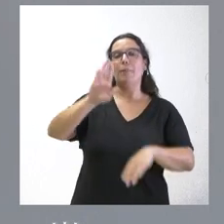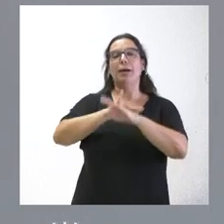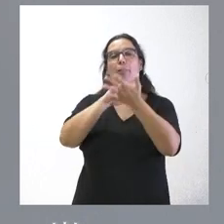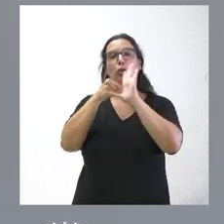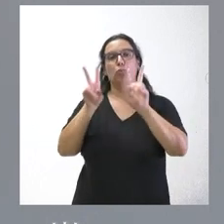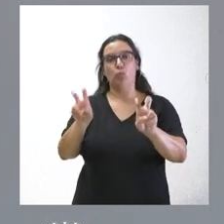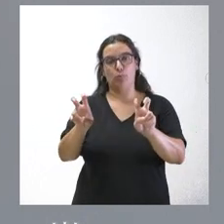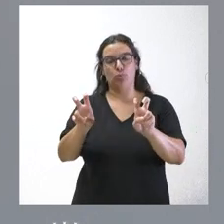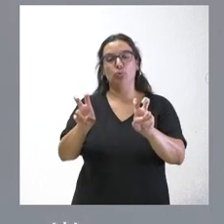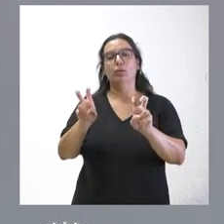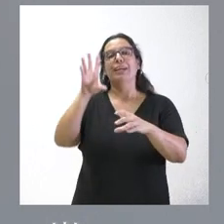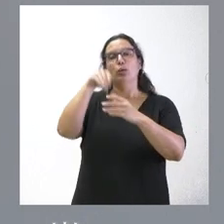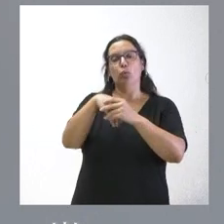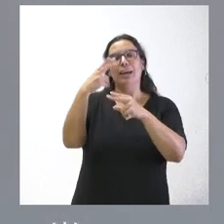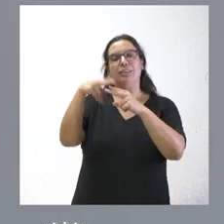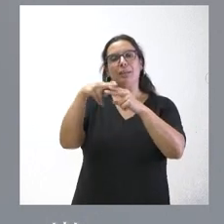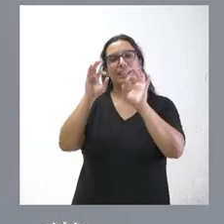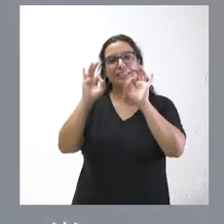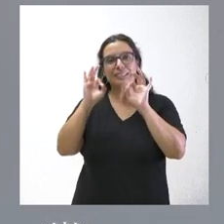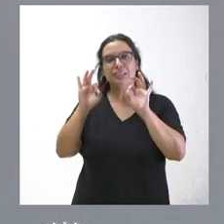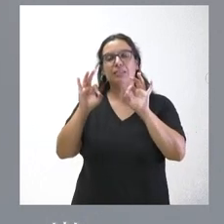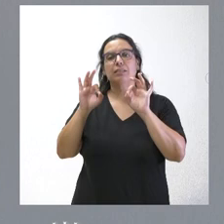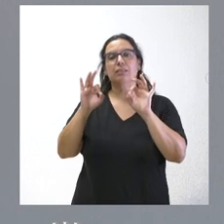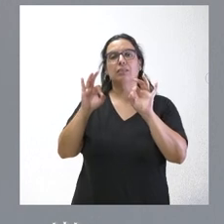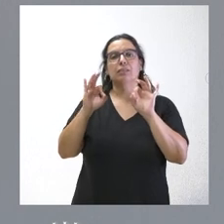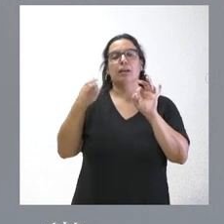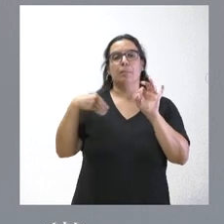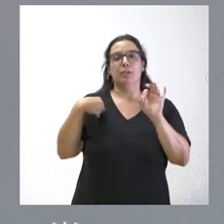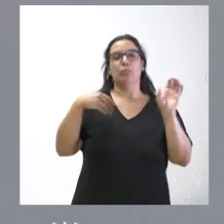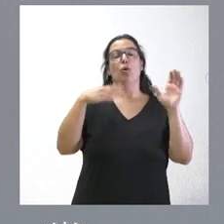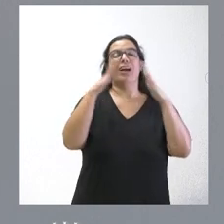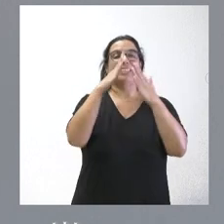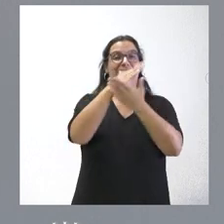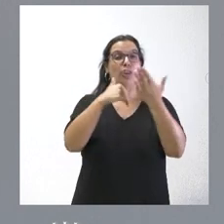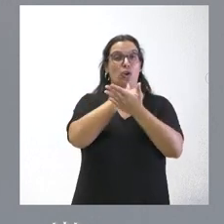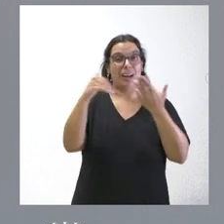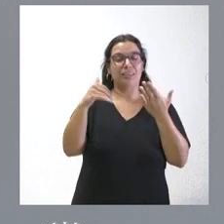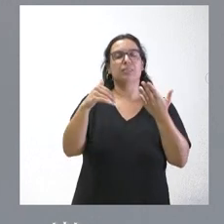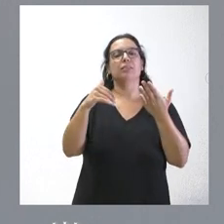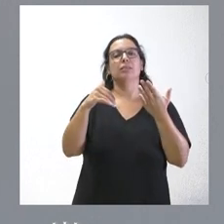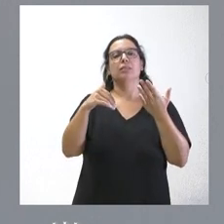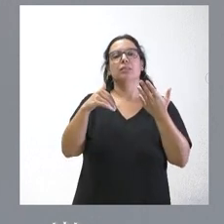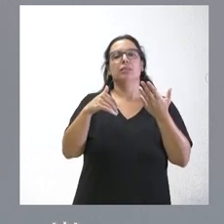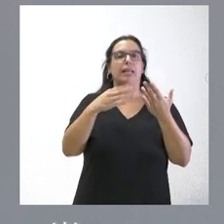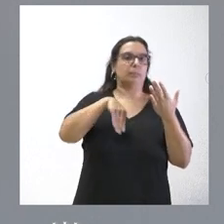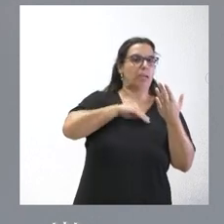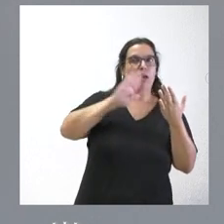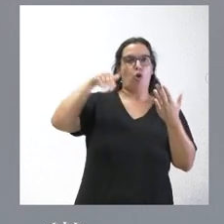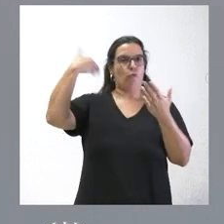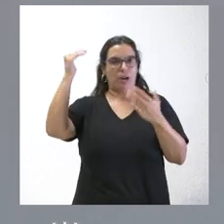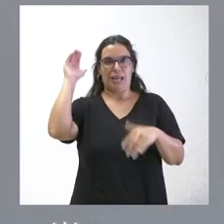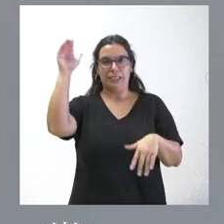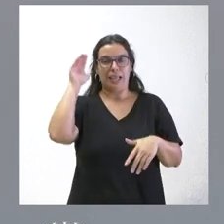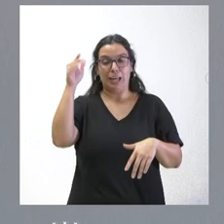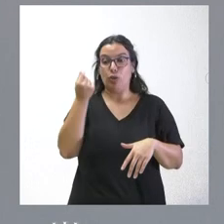que incluyen actividades específicas de las comunidades de Castilla y León en el exterior tanto en el ámbito nacional como el internacional y esta partida es